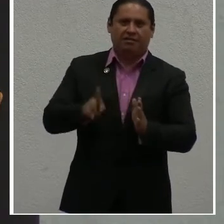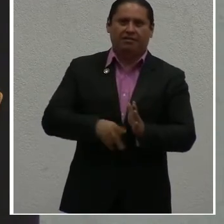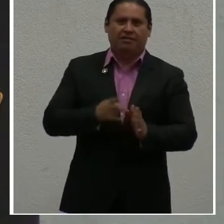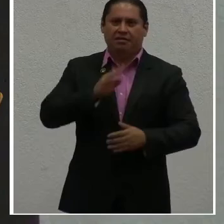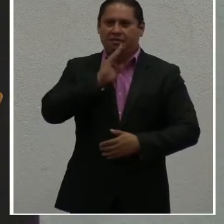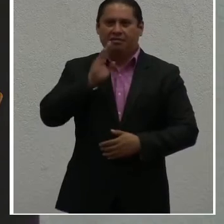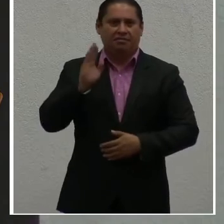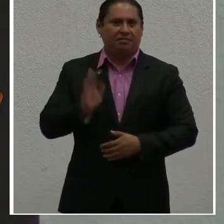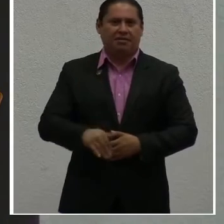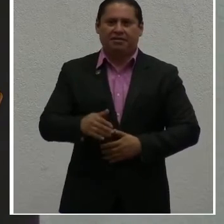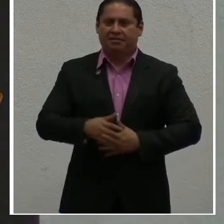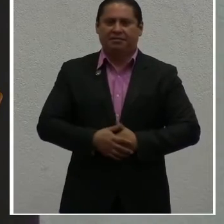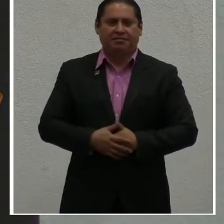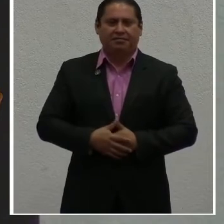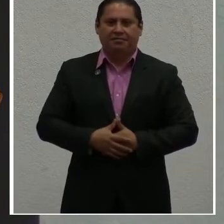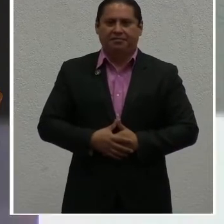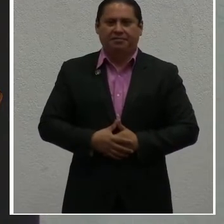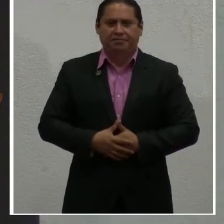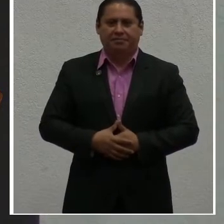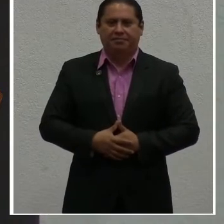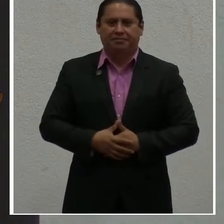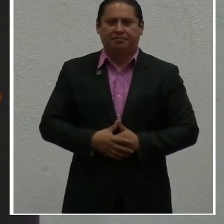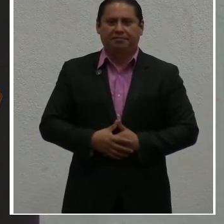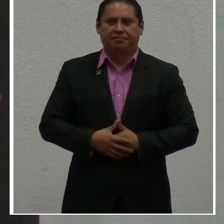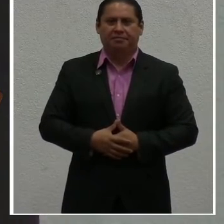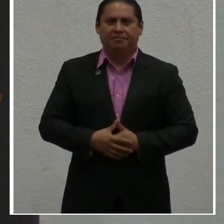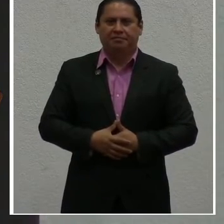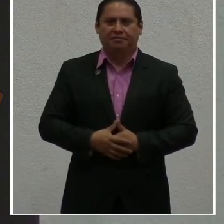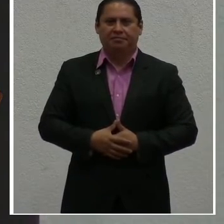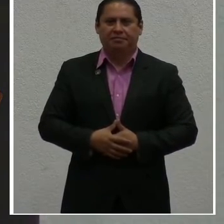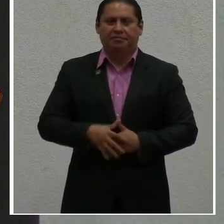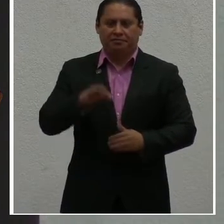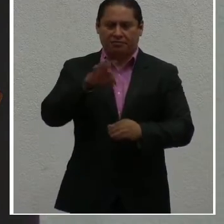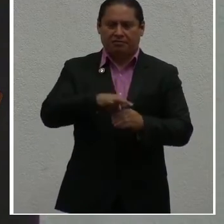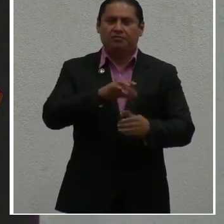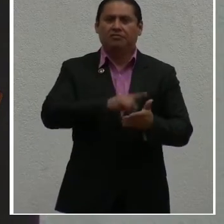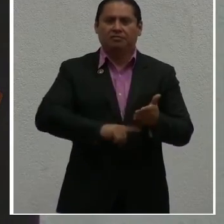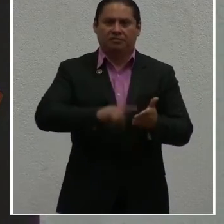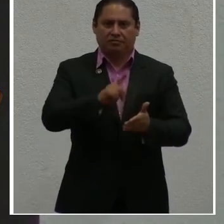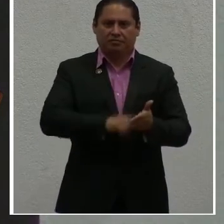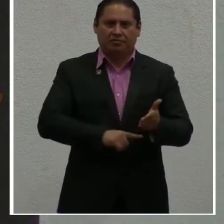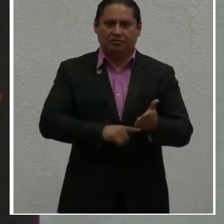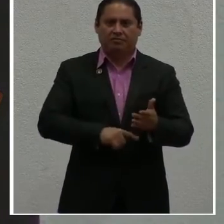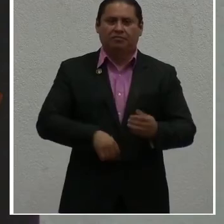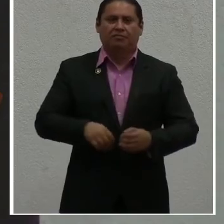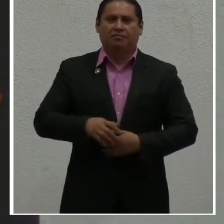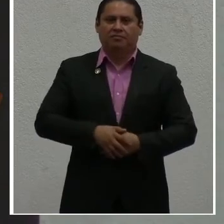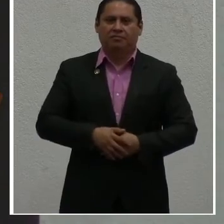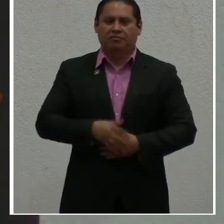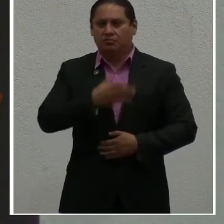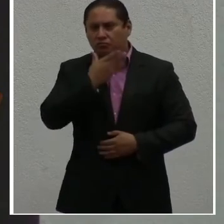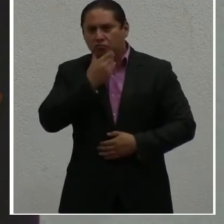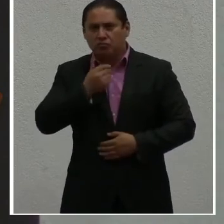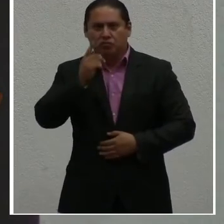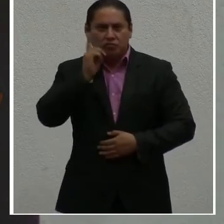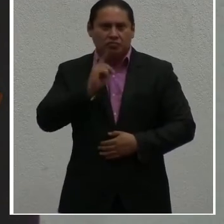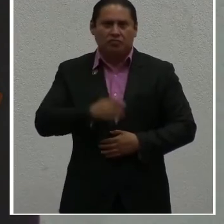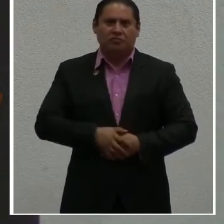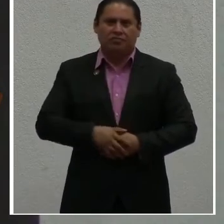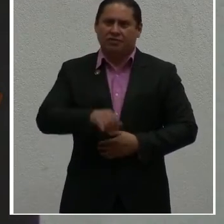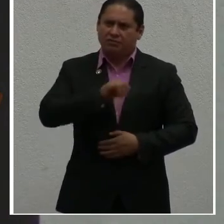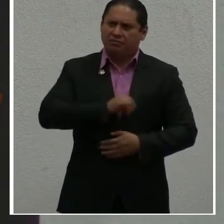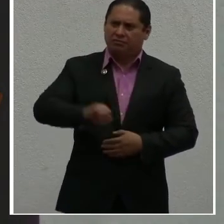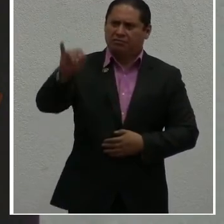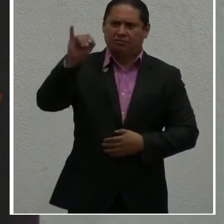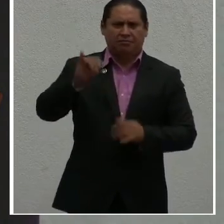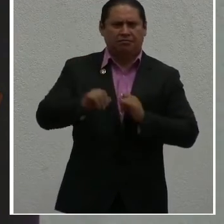estamos, diputadas y diputados. Yo voto a favor por aquel hombre, aquella mujer, estén hasta allá adentro muchas horas